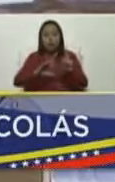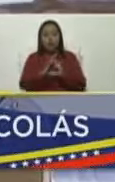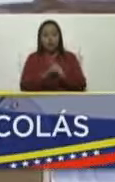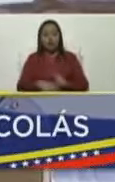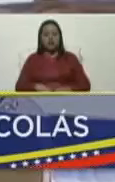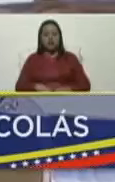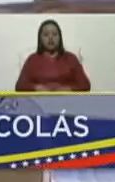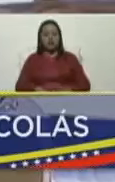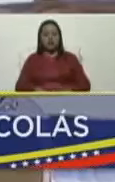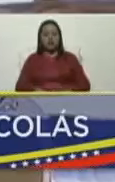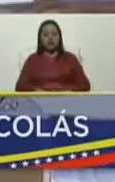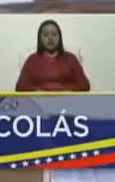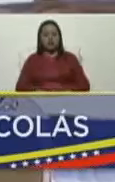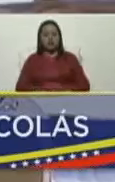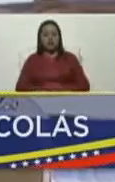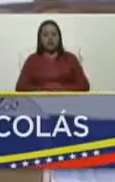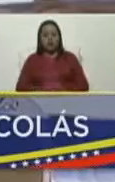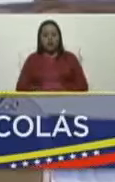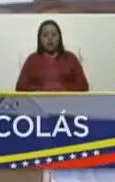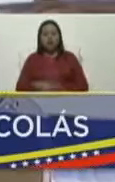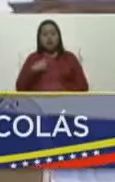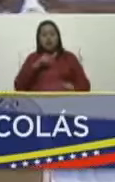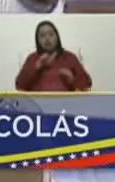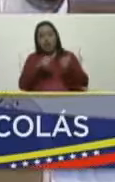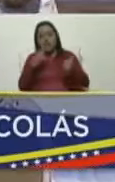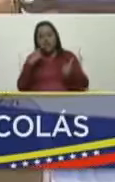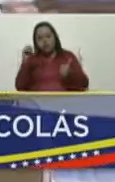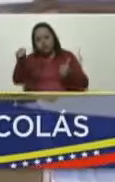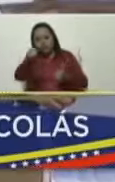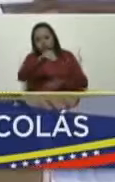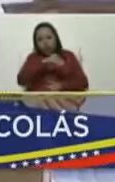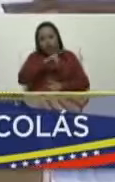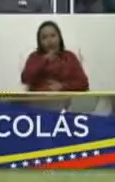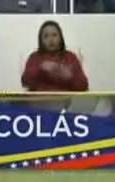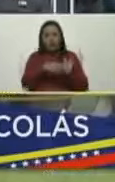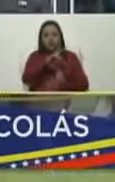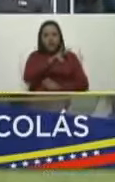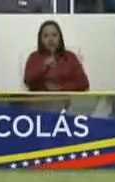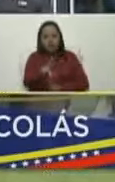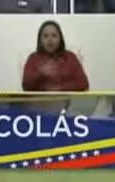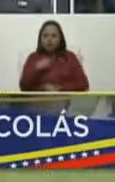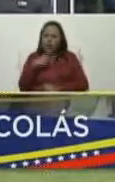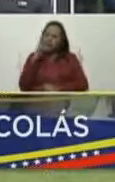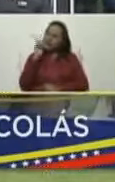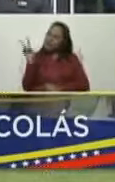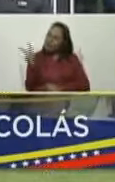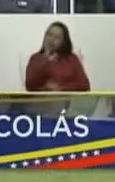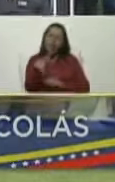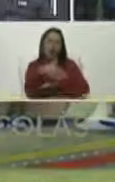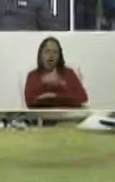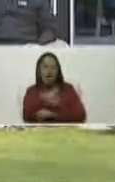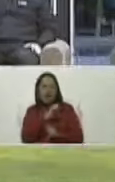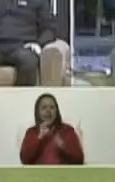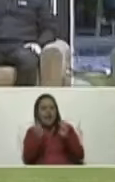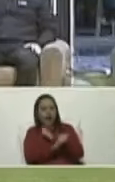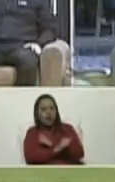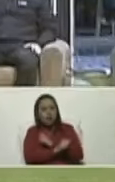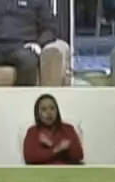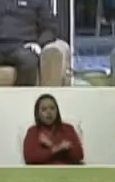Y yo le empecé a hablar a mi equipo desde el 2021. Estoy viendo en la calle un cambio. Estábamos con la